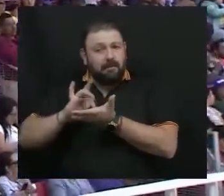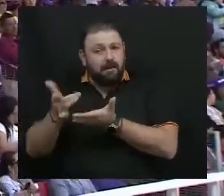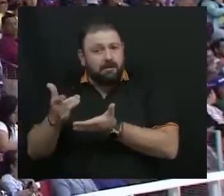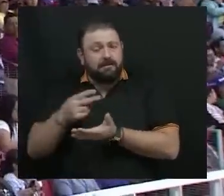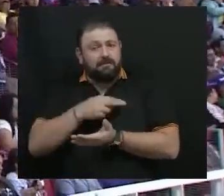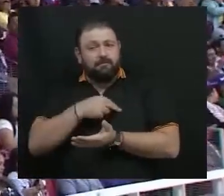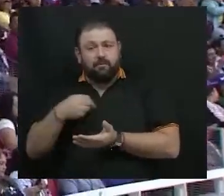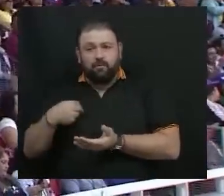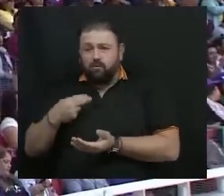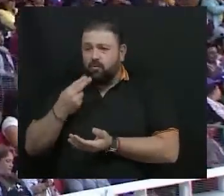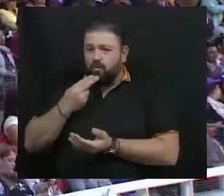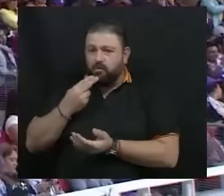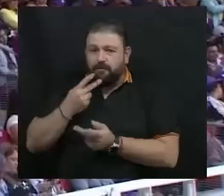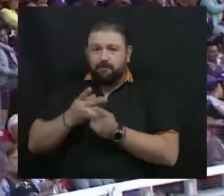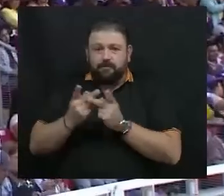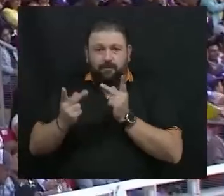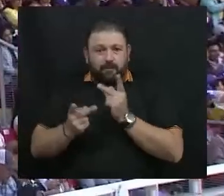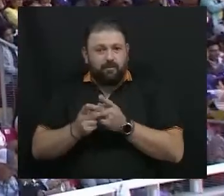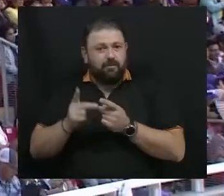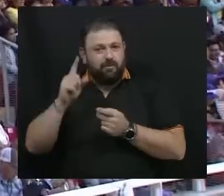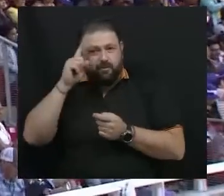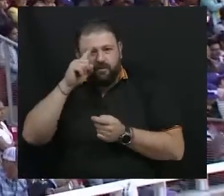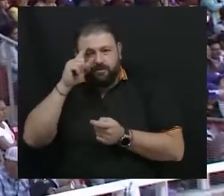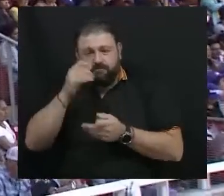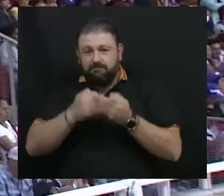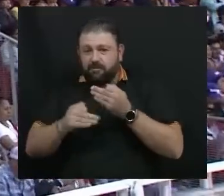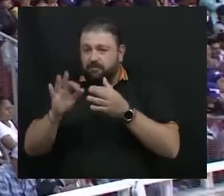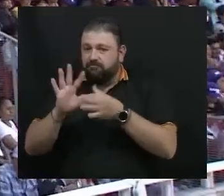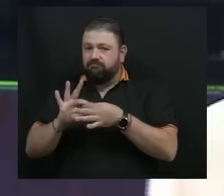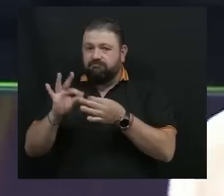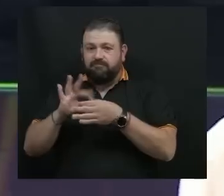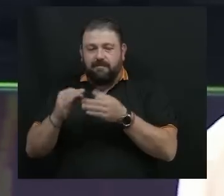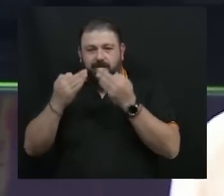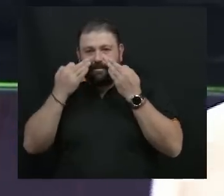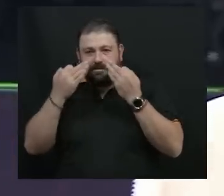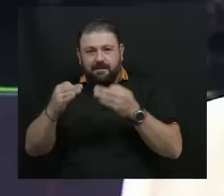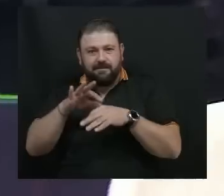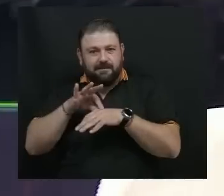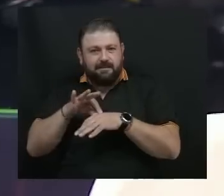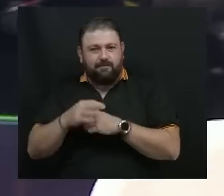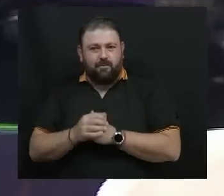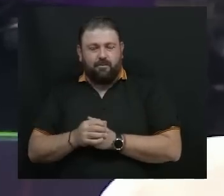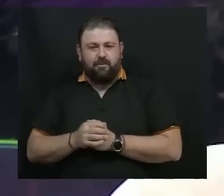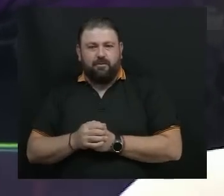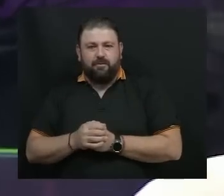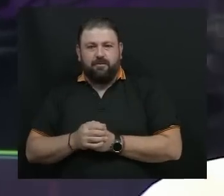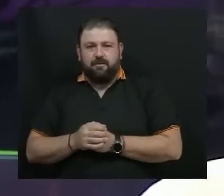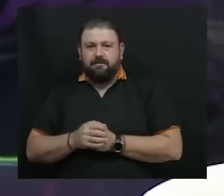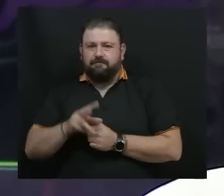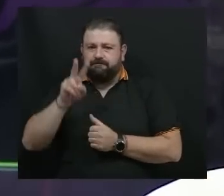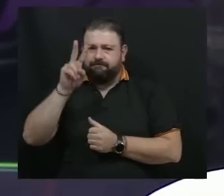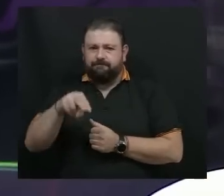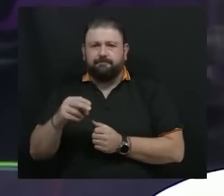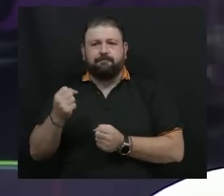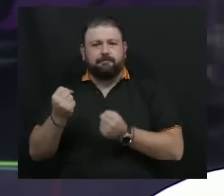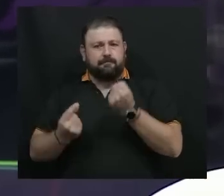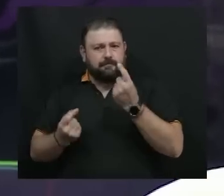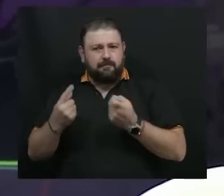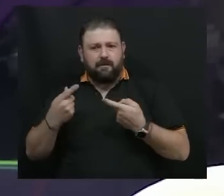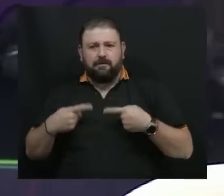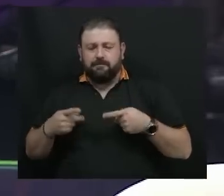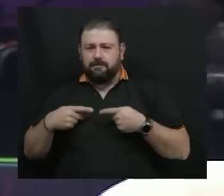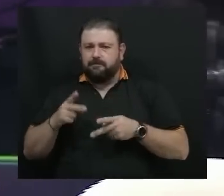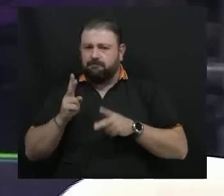producto y lo recomendamos y contamos nuestro testimonio, es que crecemos. ¿Seguimos? Entonces vamos a hablar de algunos de ellos. Pero